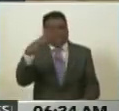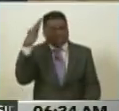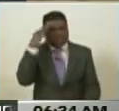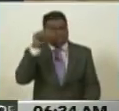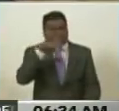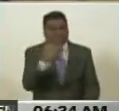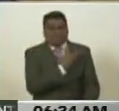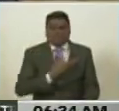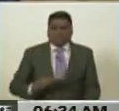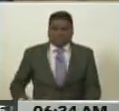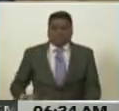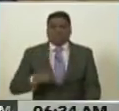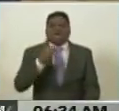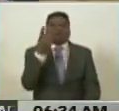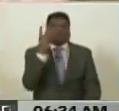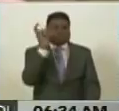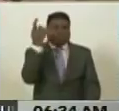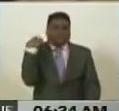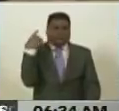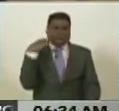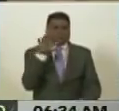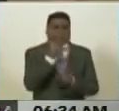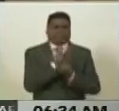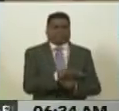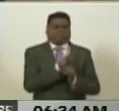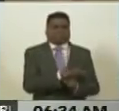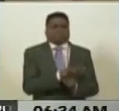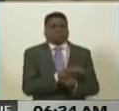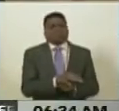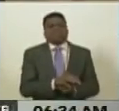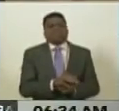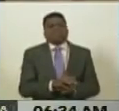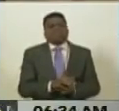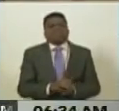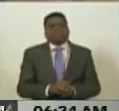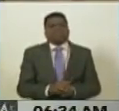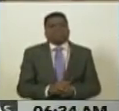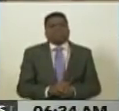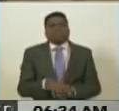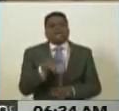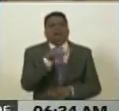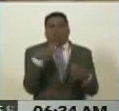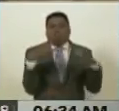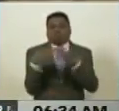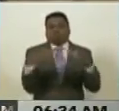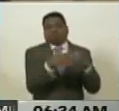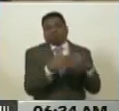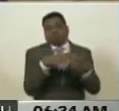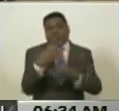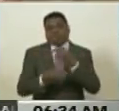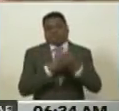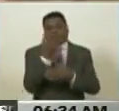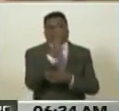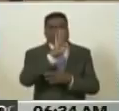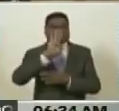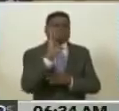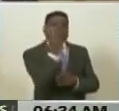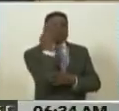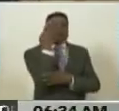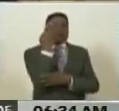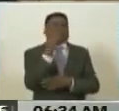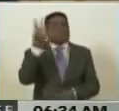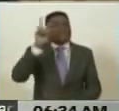presidente, un dictador por muy pocas horas que vino de Fede de Cámara. Esta es una organización que está permanentemente de espaldas al país y cuando está de espaldas al